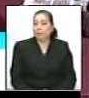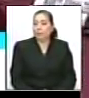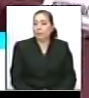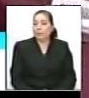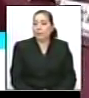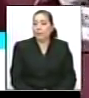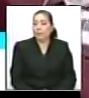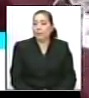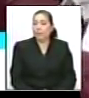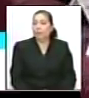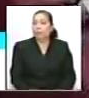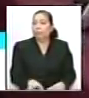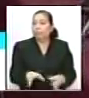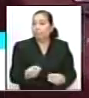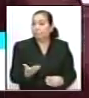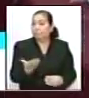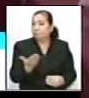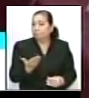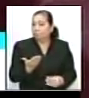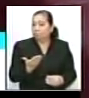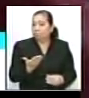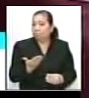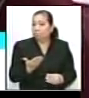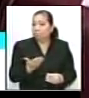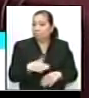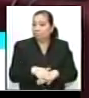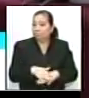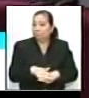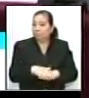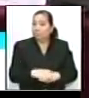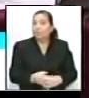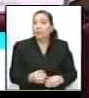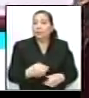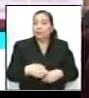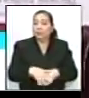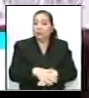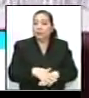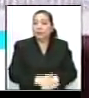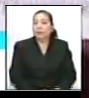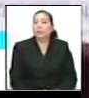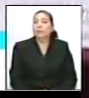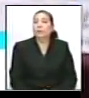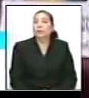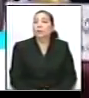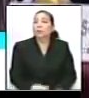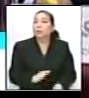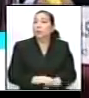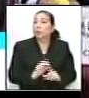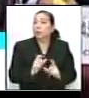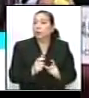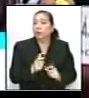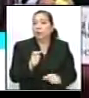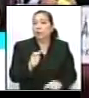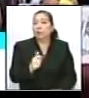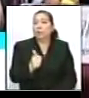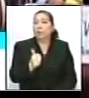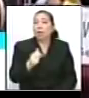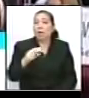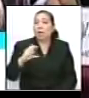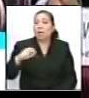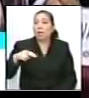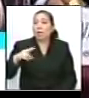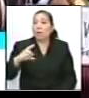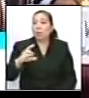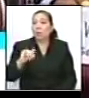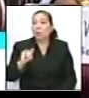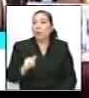Tenemos como admisión de pedido de levantamiento de inmunidad parlamentaria de proceso respecto de la congresista Betty Gladys